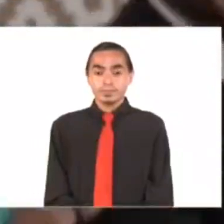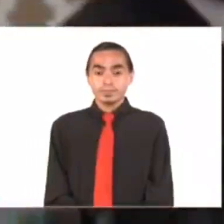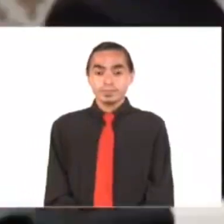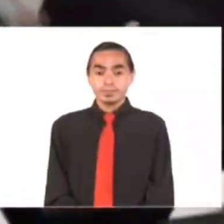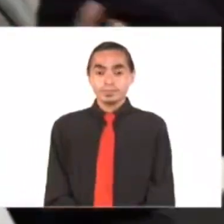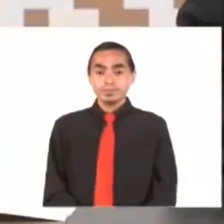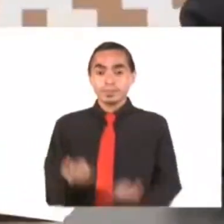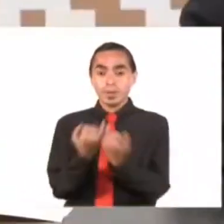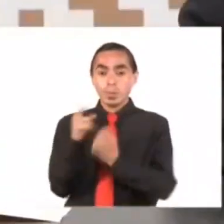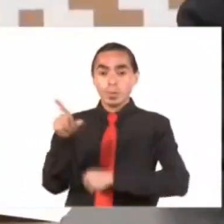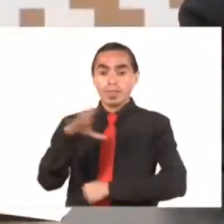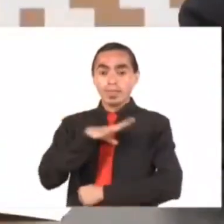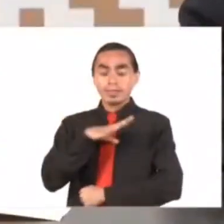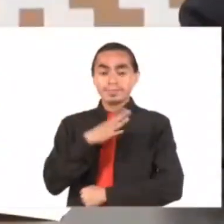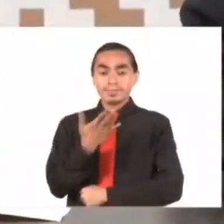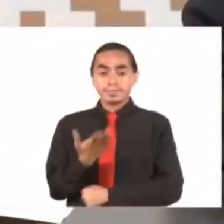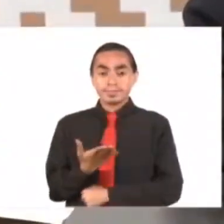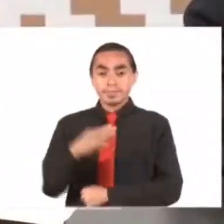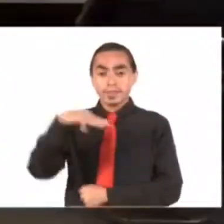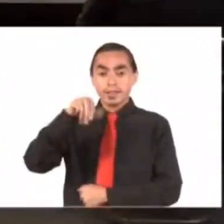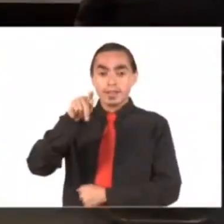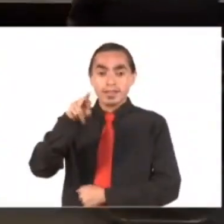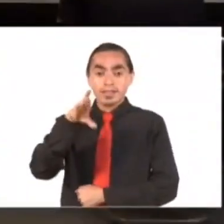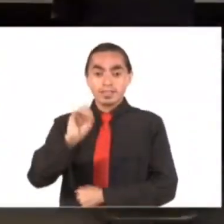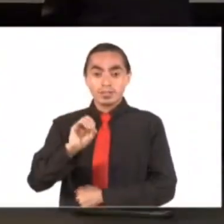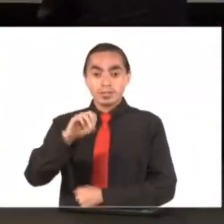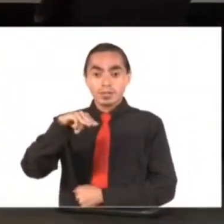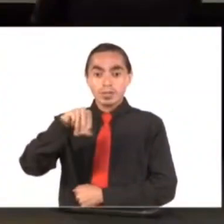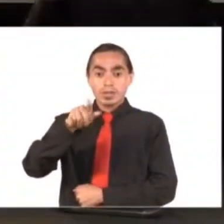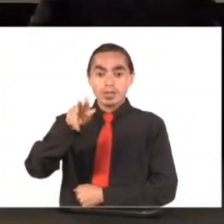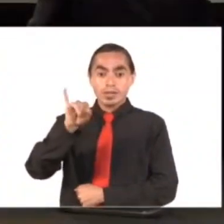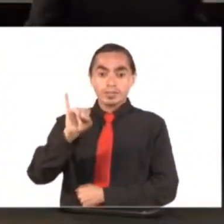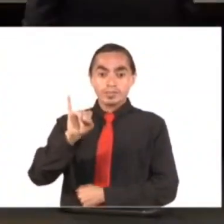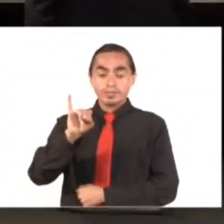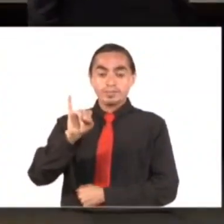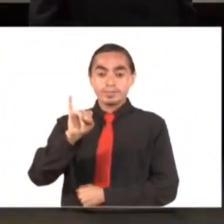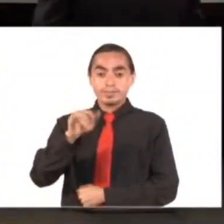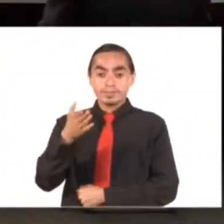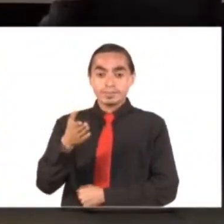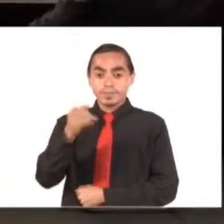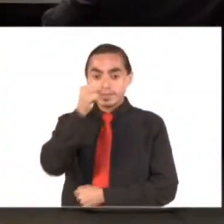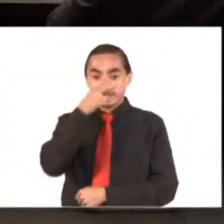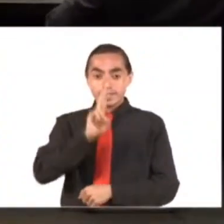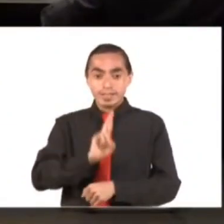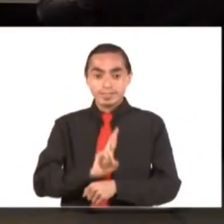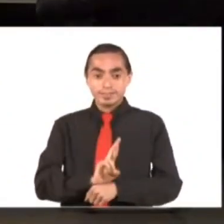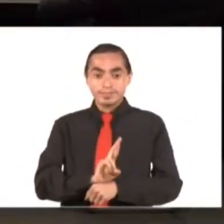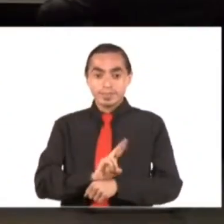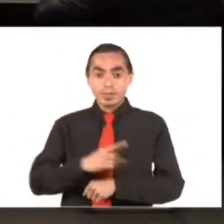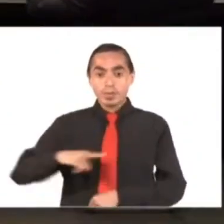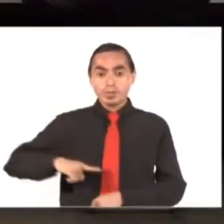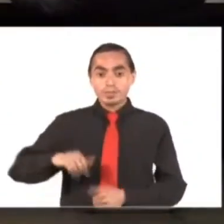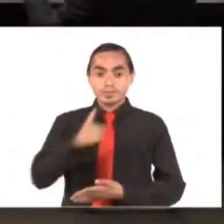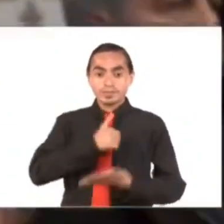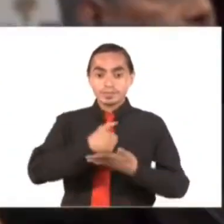Se encuentra con nosotros el maestro Martí Batres Guadarrama, secretario de Gobierno de la Ciudad de